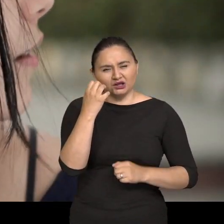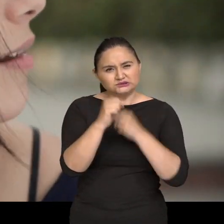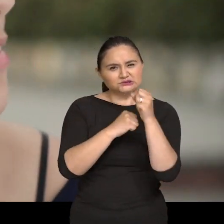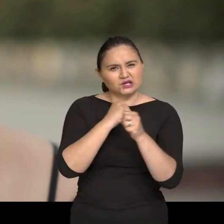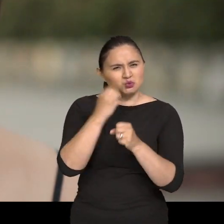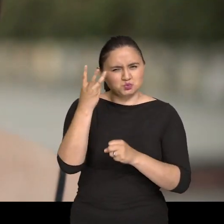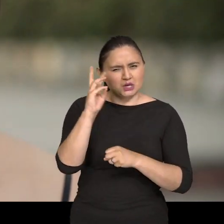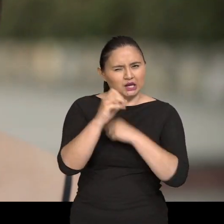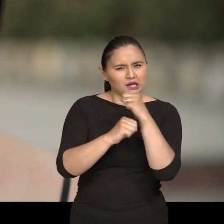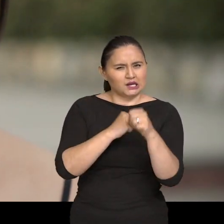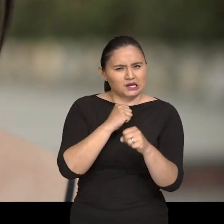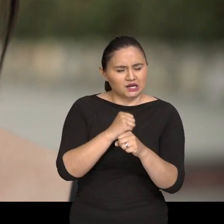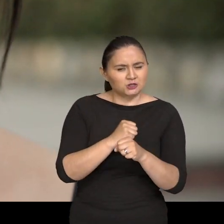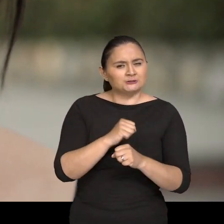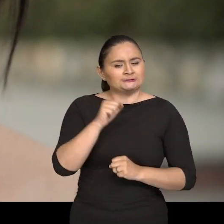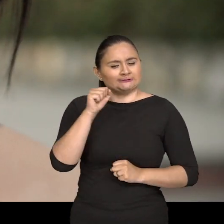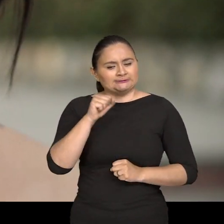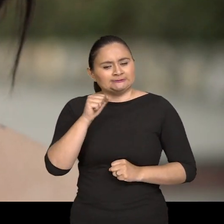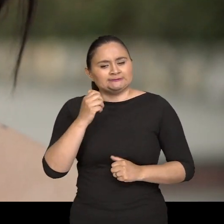años